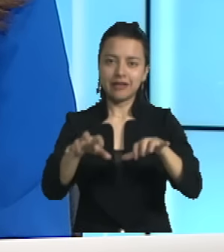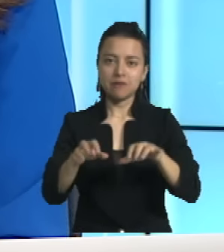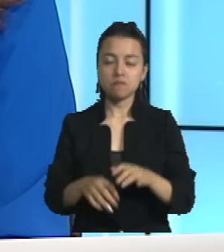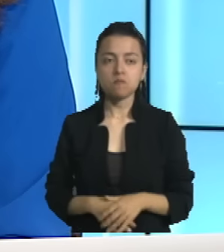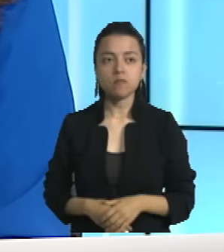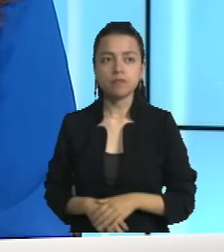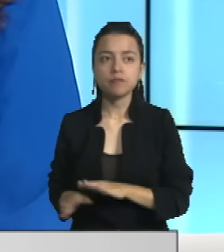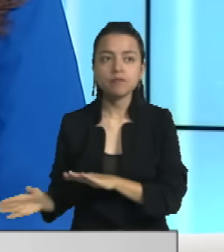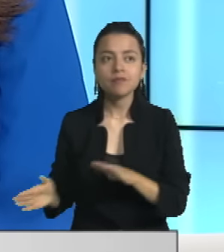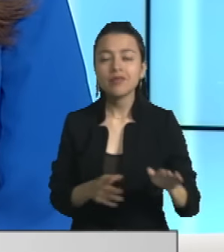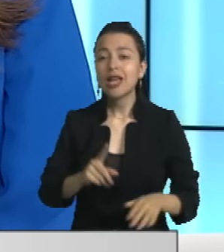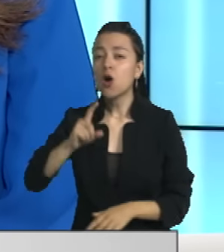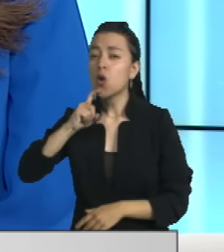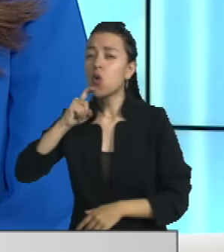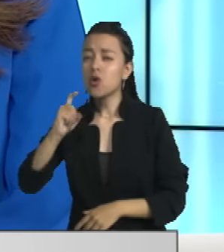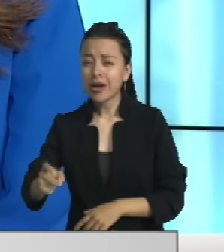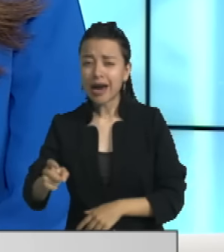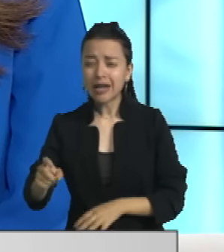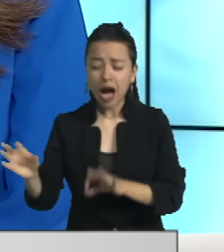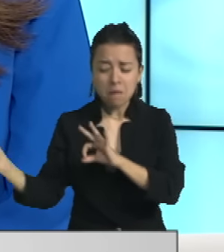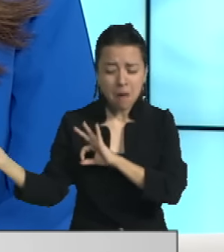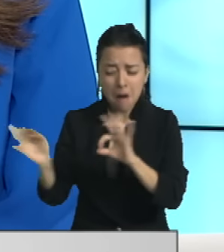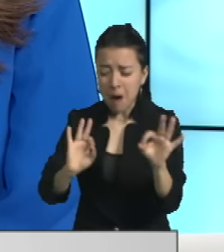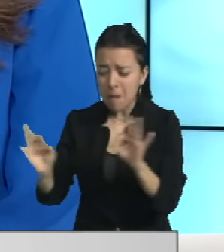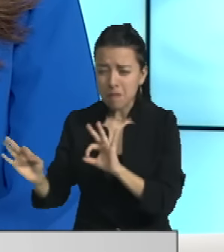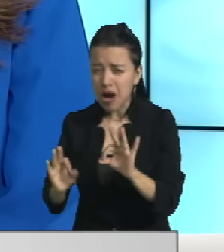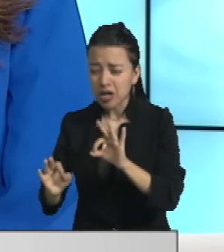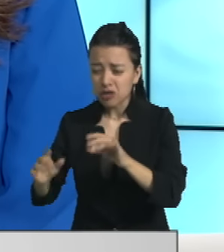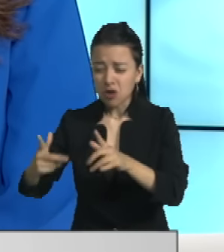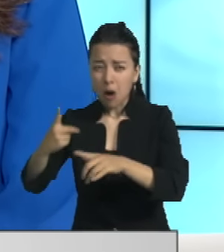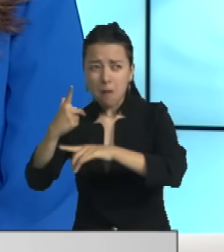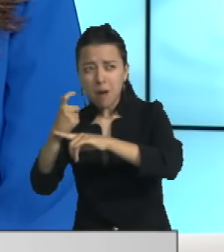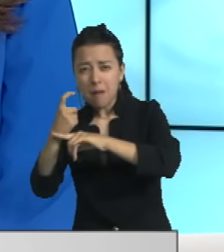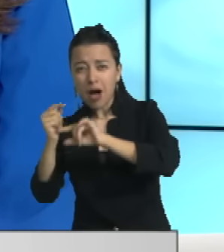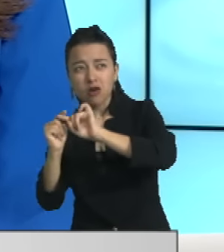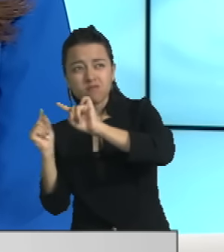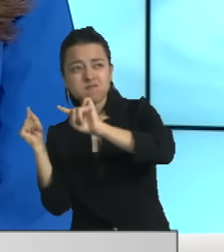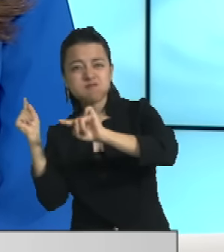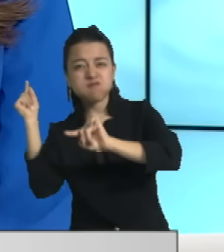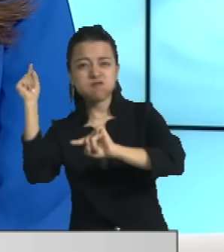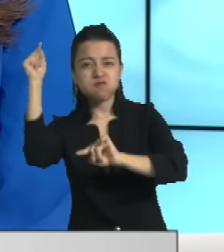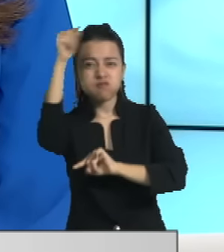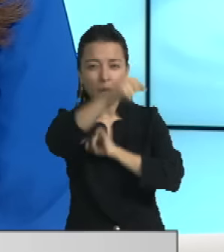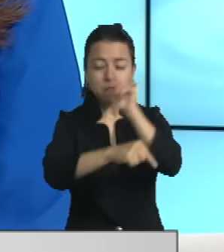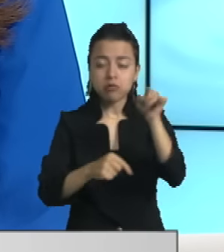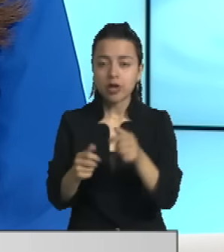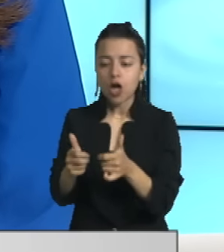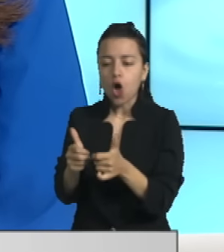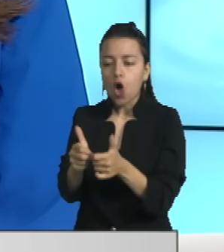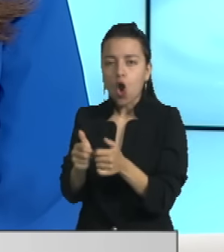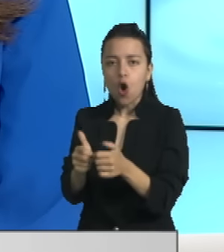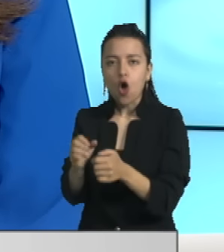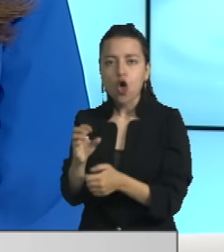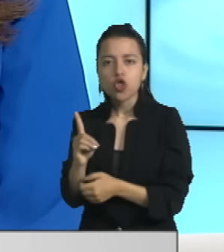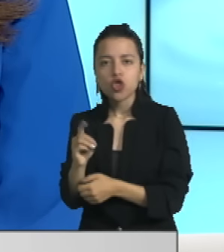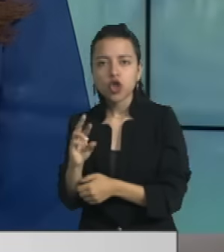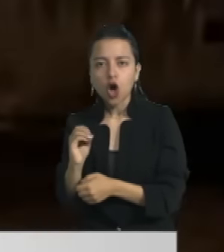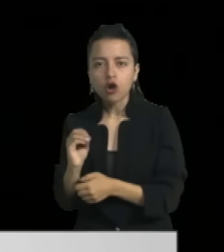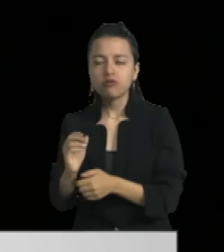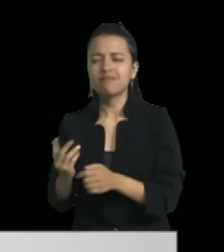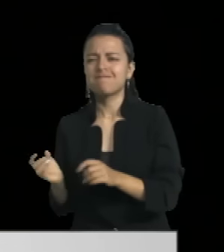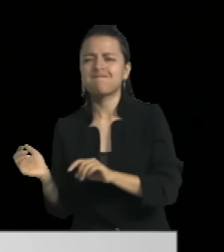Ucrania lanzó el mayor ataque con drones de Moscú y otras regiones de Rusia desde el inicio de la guerra en febrero de